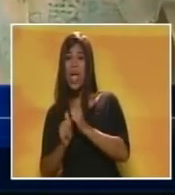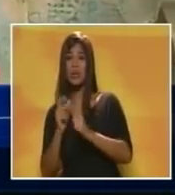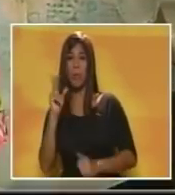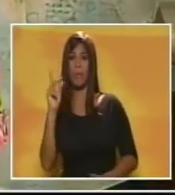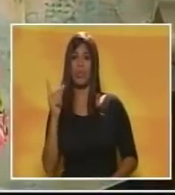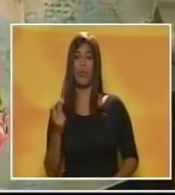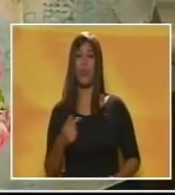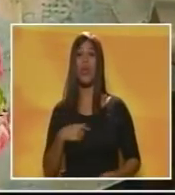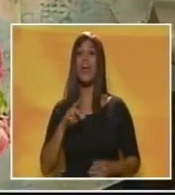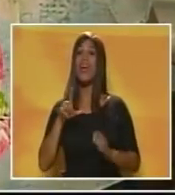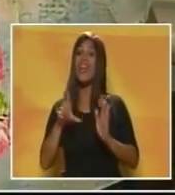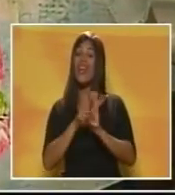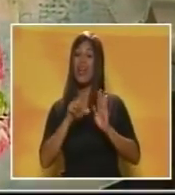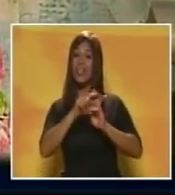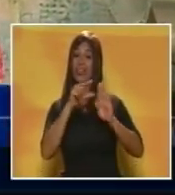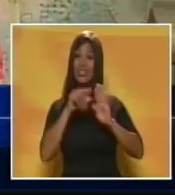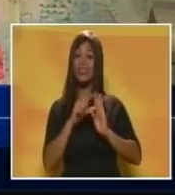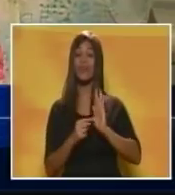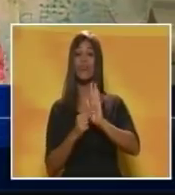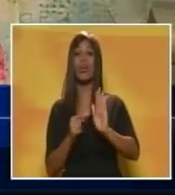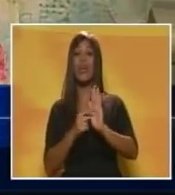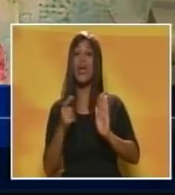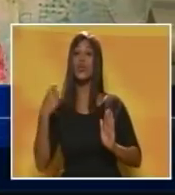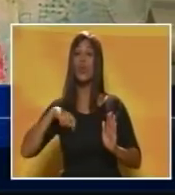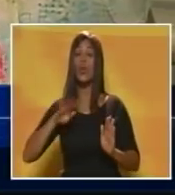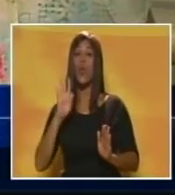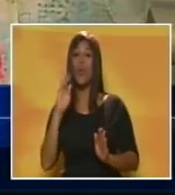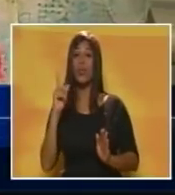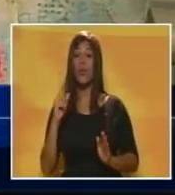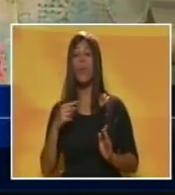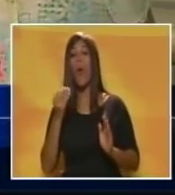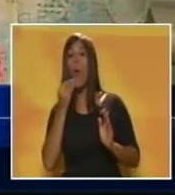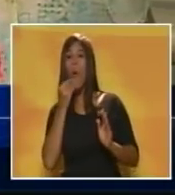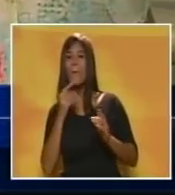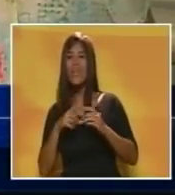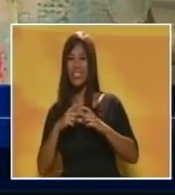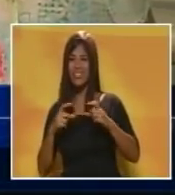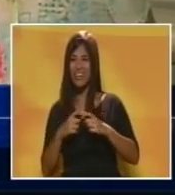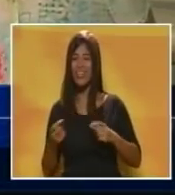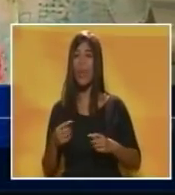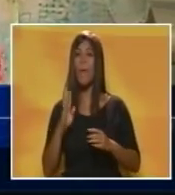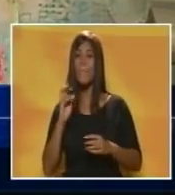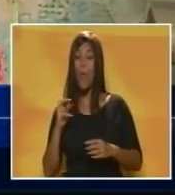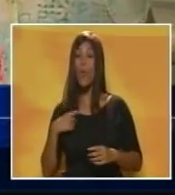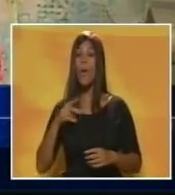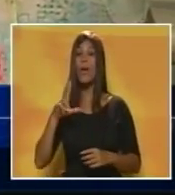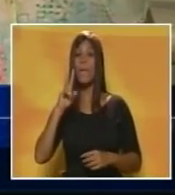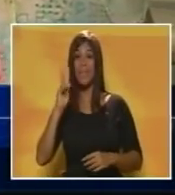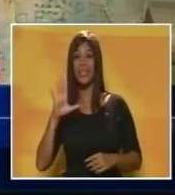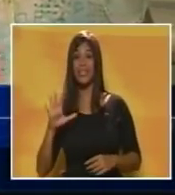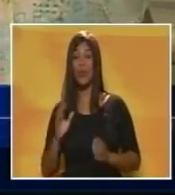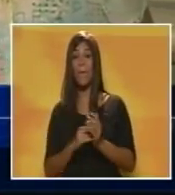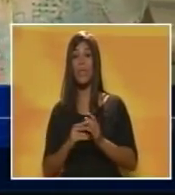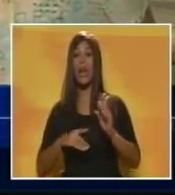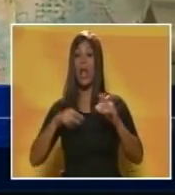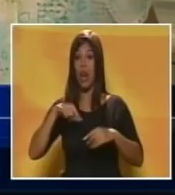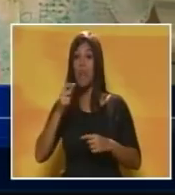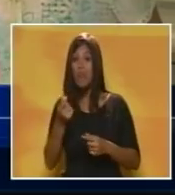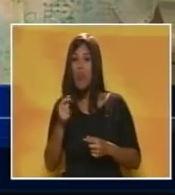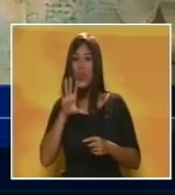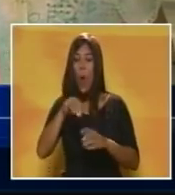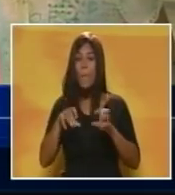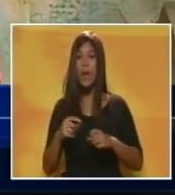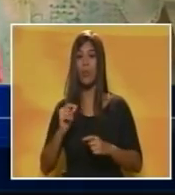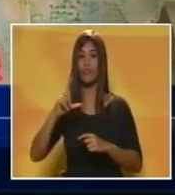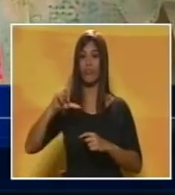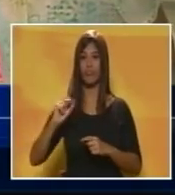Según Gaceta Oficial, el sueldo mínimo se ubica en 40.000 bolívares y el bono de alimentación en 25.000. Según los ciudadanos, los precios cambian a diario. Lo que compraron